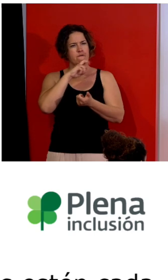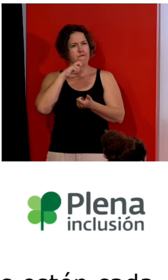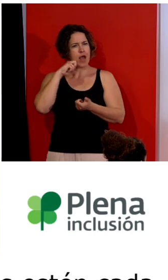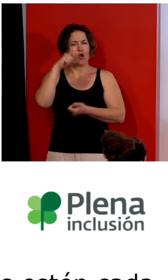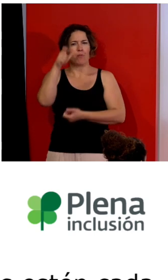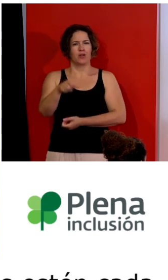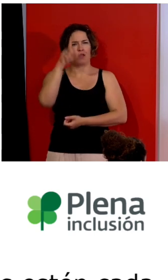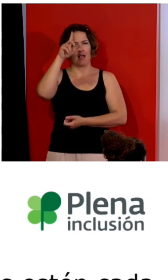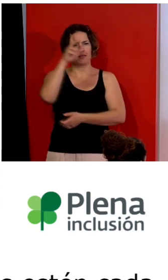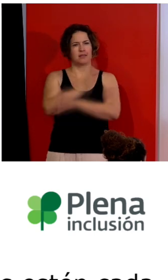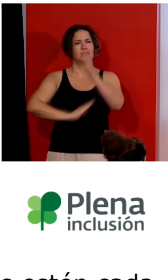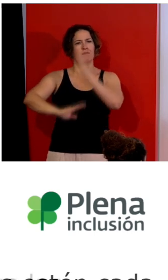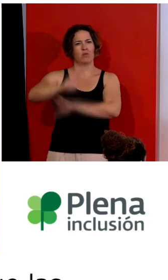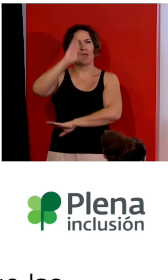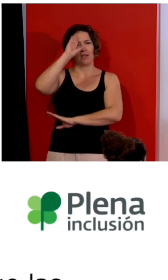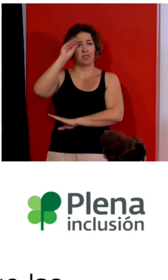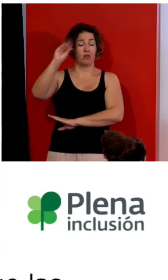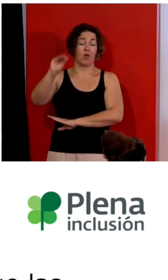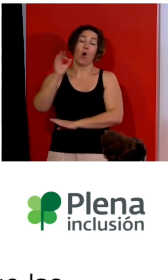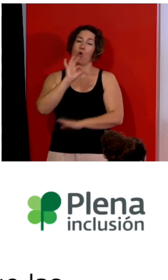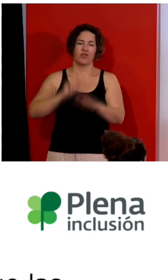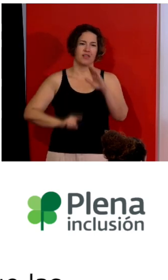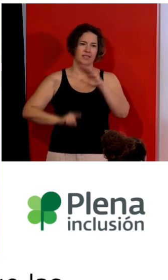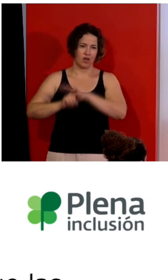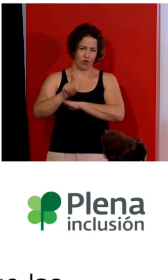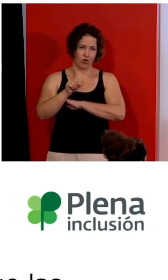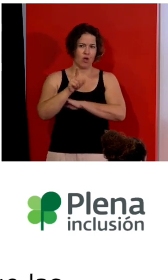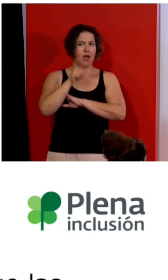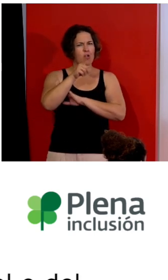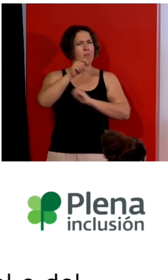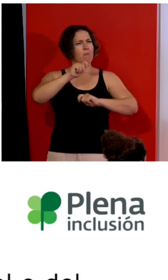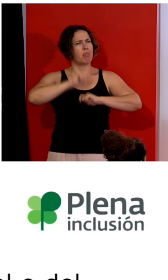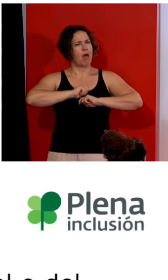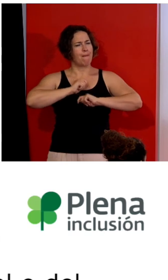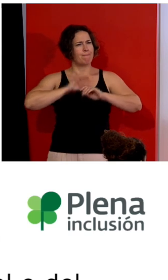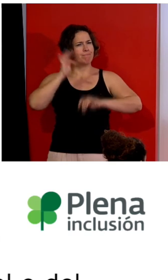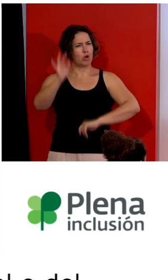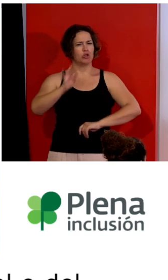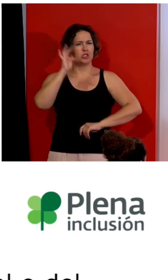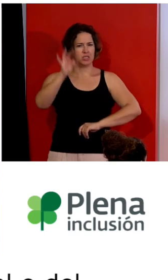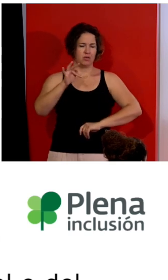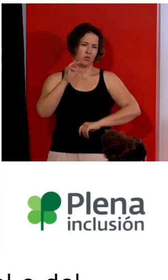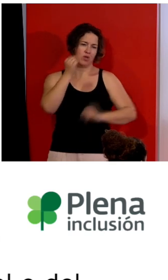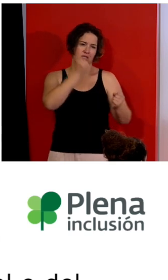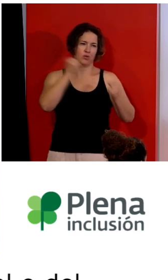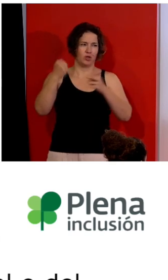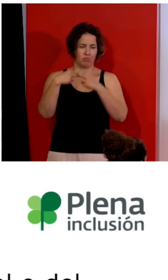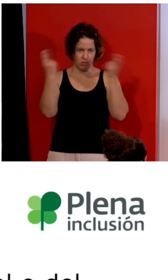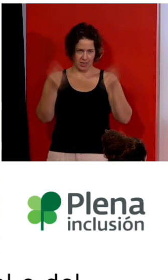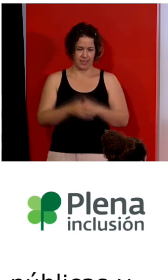con discapacidad intelectual o del desarrollo aportan a las instituciones públicas y que el